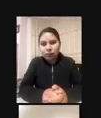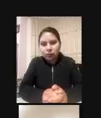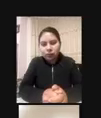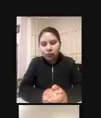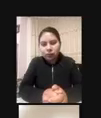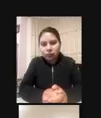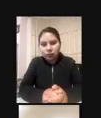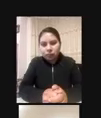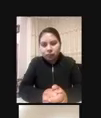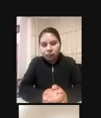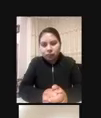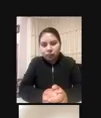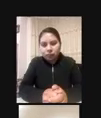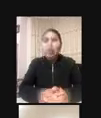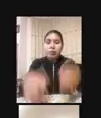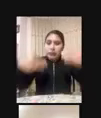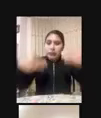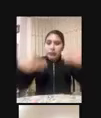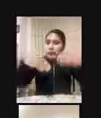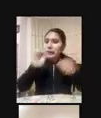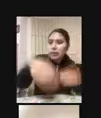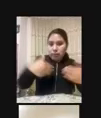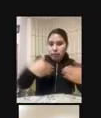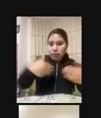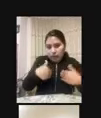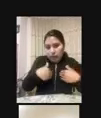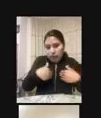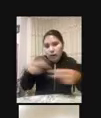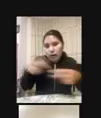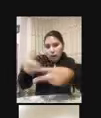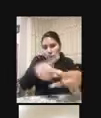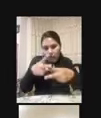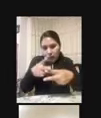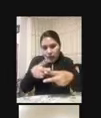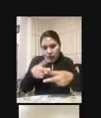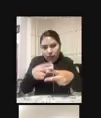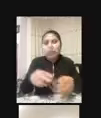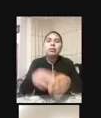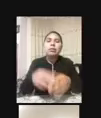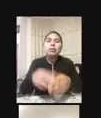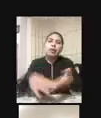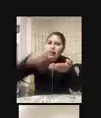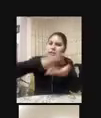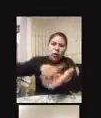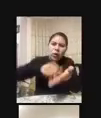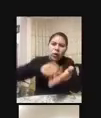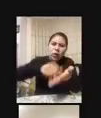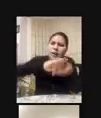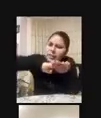más de cuidado en lo que es la higiene y limpieza de la lengüita, que vamos a explicar más adelante.